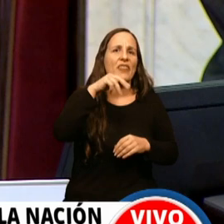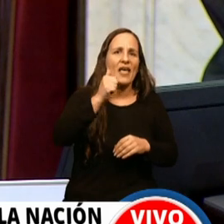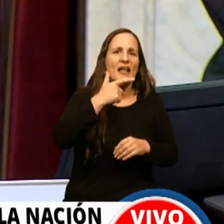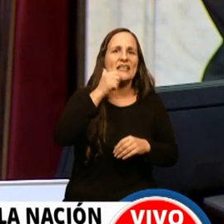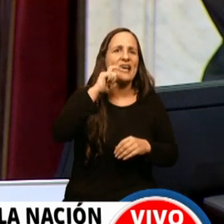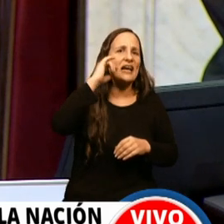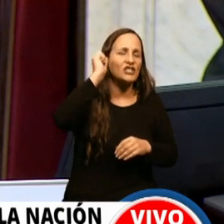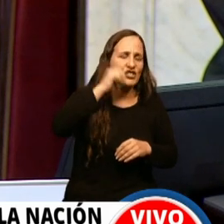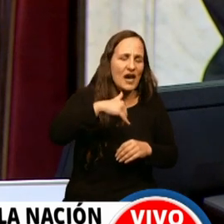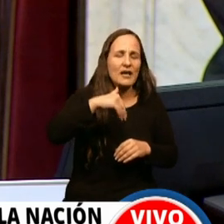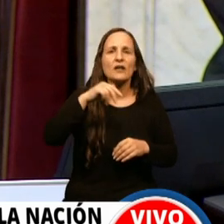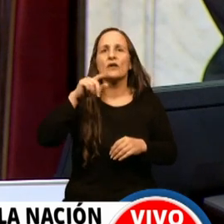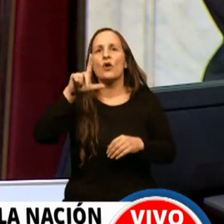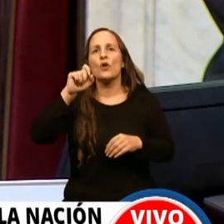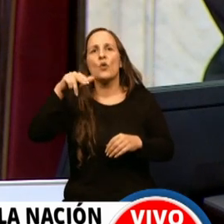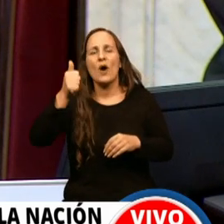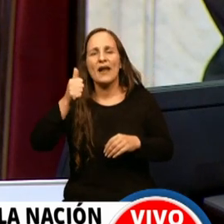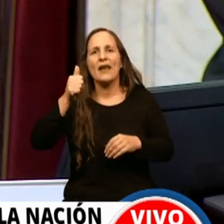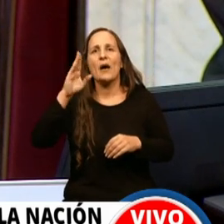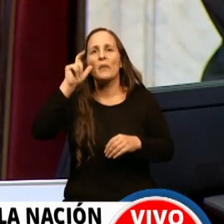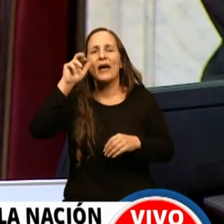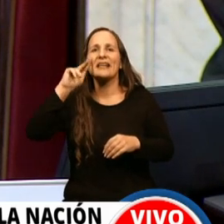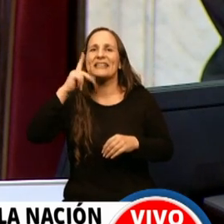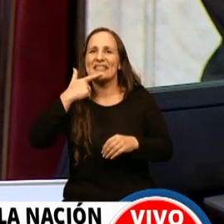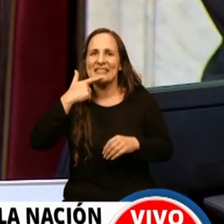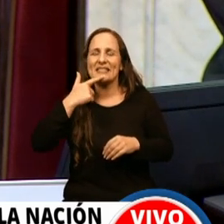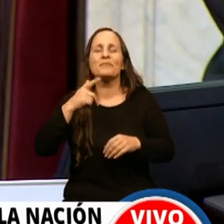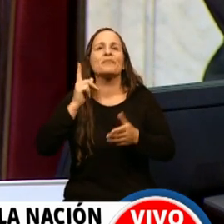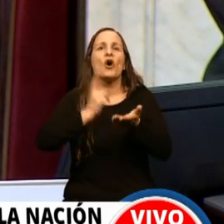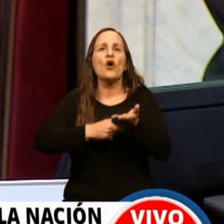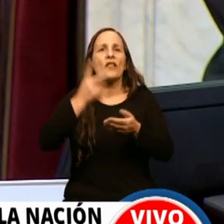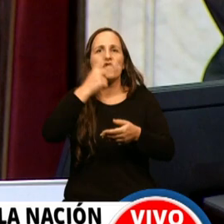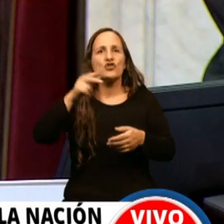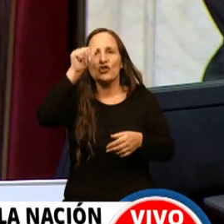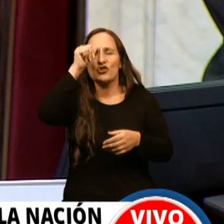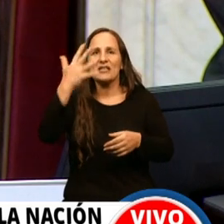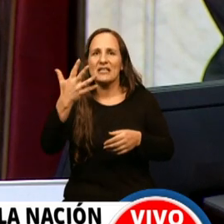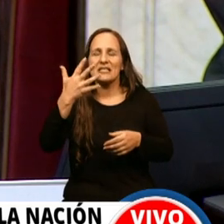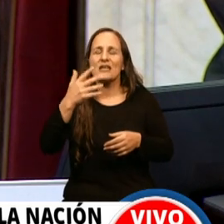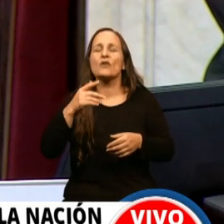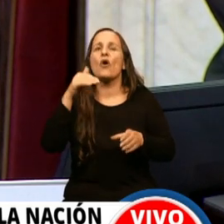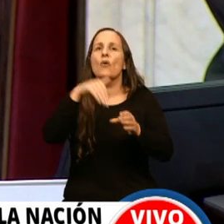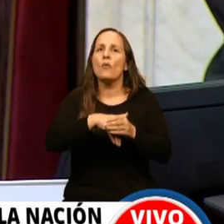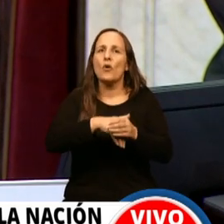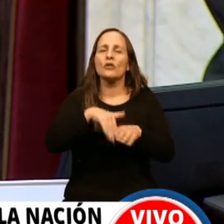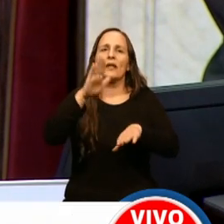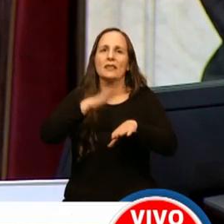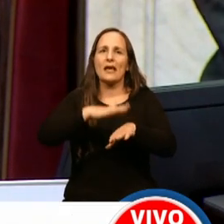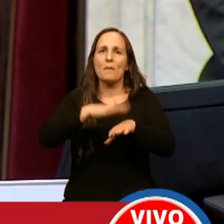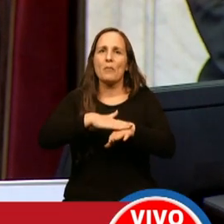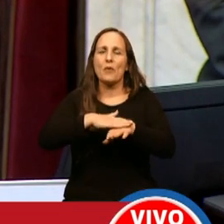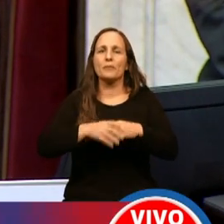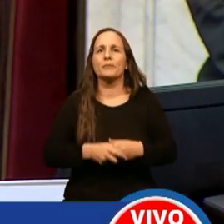lohana berkins orden del día 265 sírvase marcar su voto tiempo